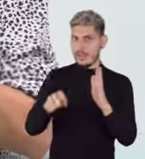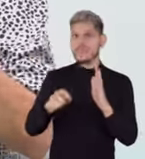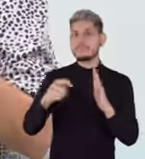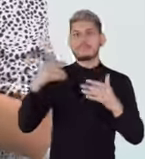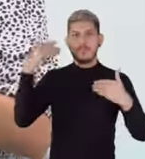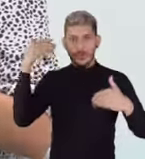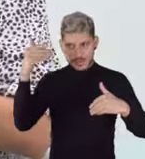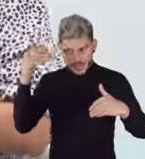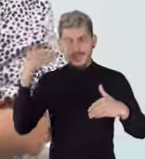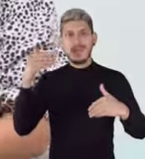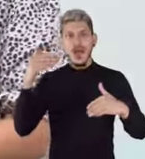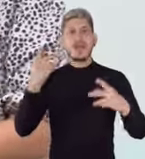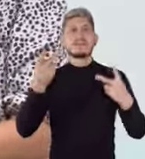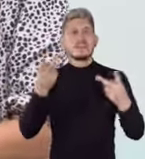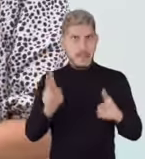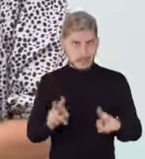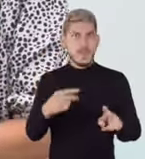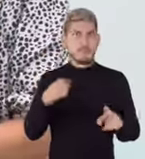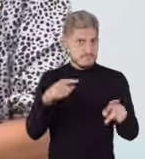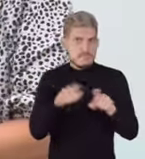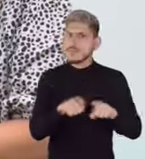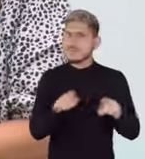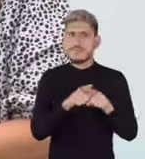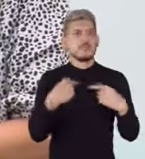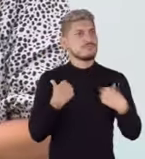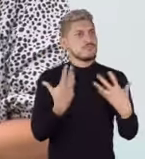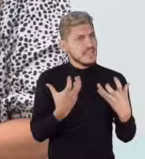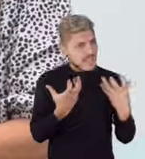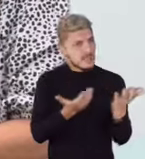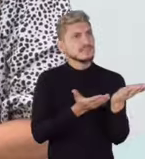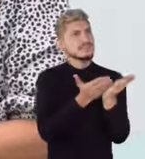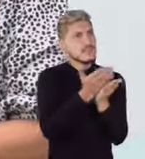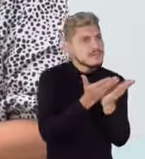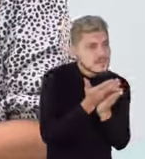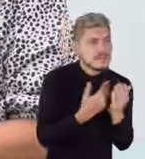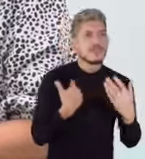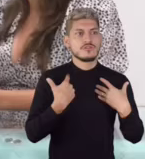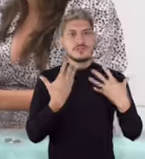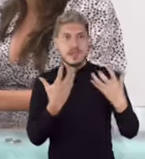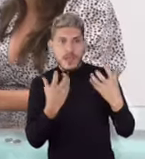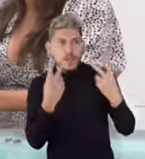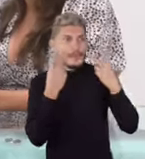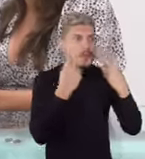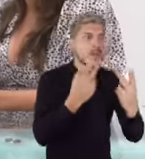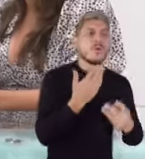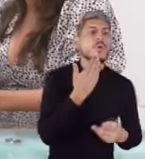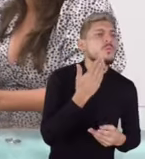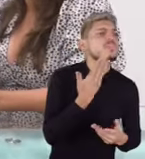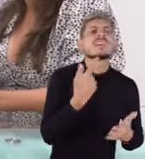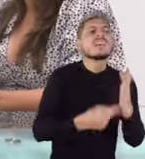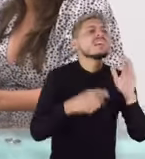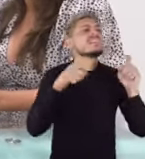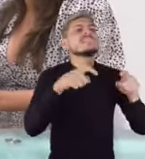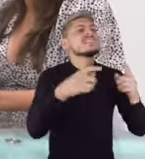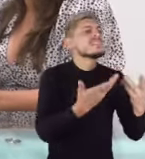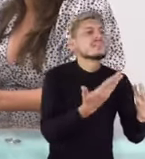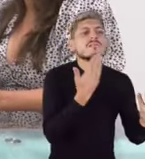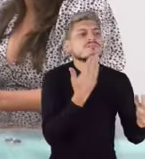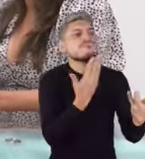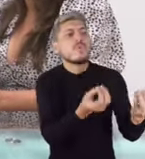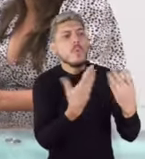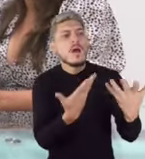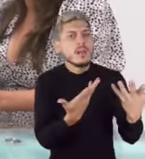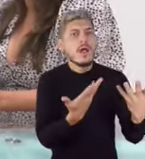vida y también cuál es tu mensaje final para este año nuevo para quienes nos están mirando. Bueno, realmente, mira, a mí me gusta,